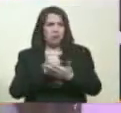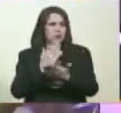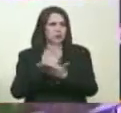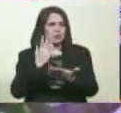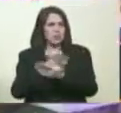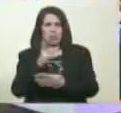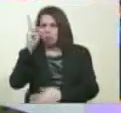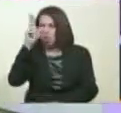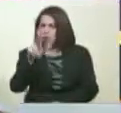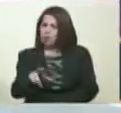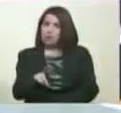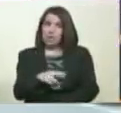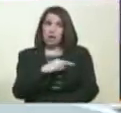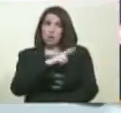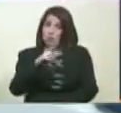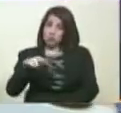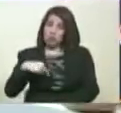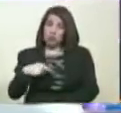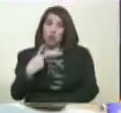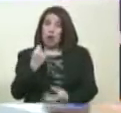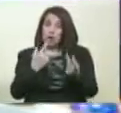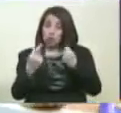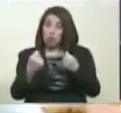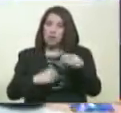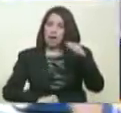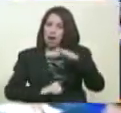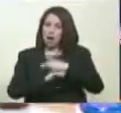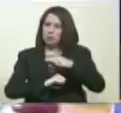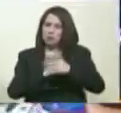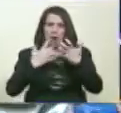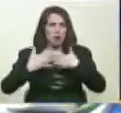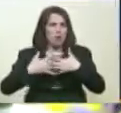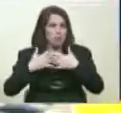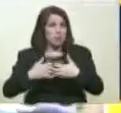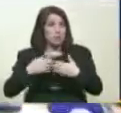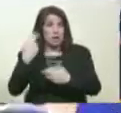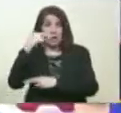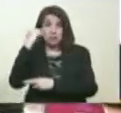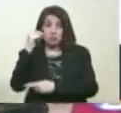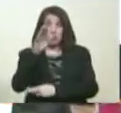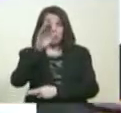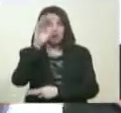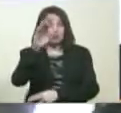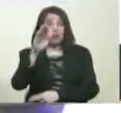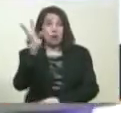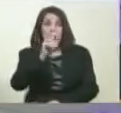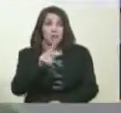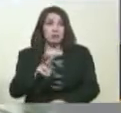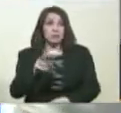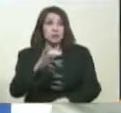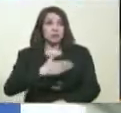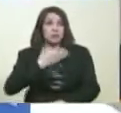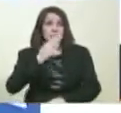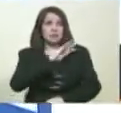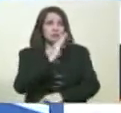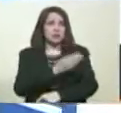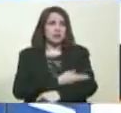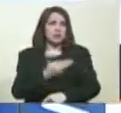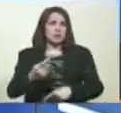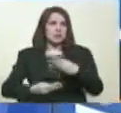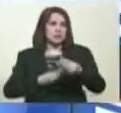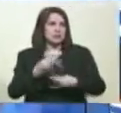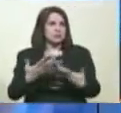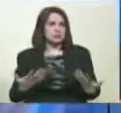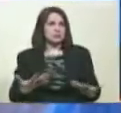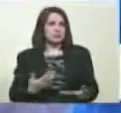días, hacer la tarea nuestra en la economía. Esa es nuestra tarea. Este es el futuro de la Venezuela productiva. Este es el futuro de la Venezuela productiva. Apuesto por ustedes,